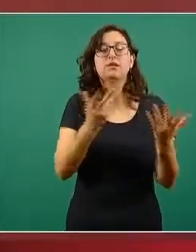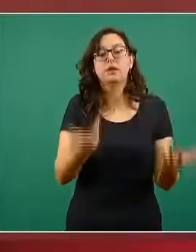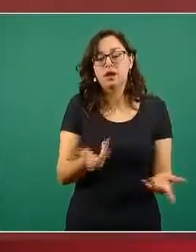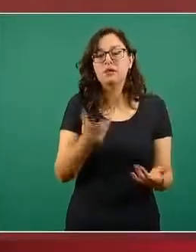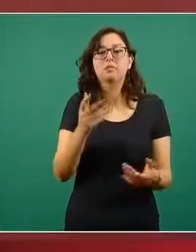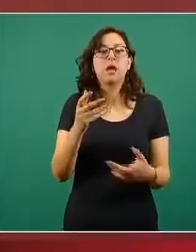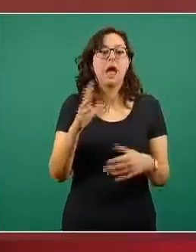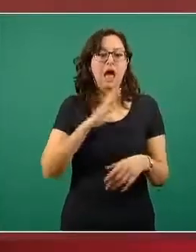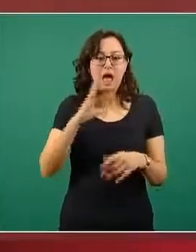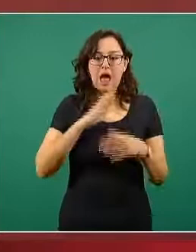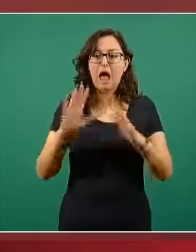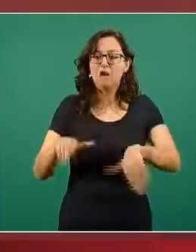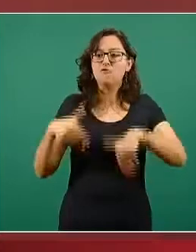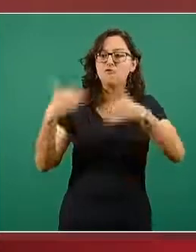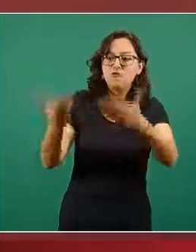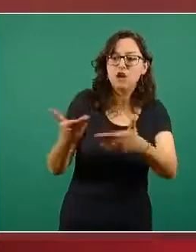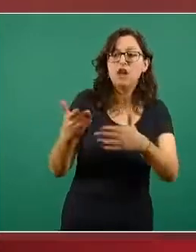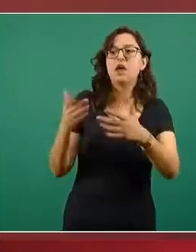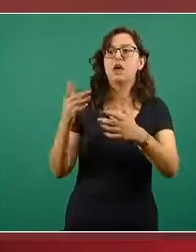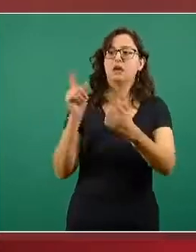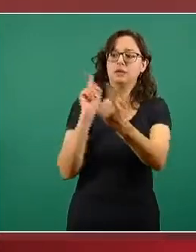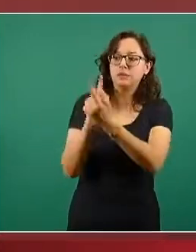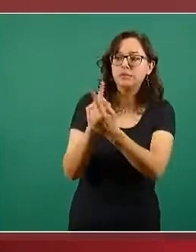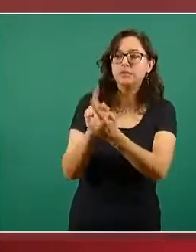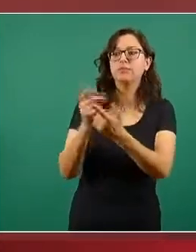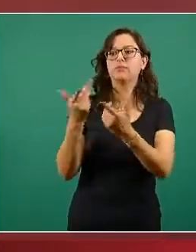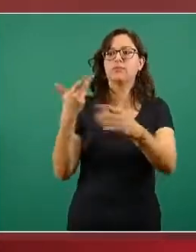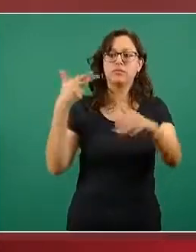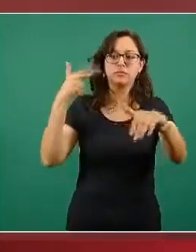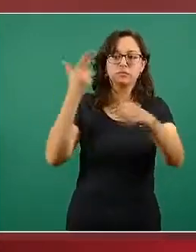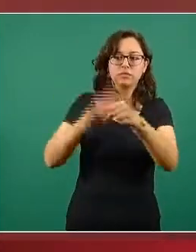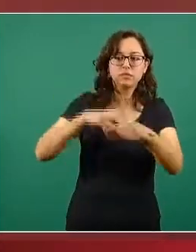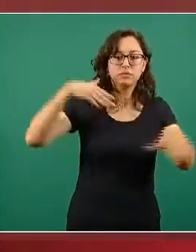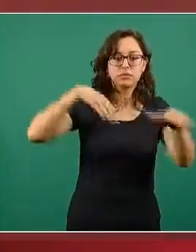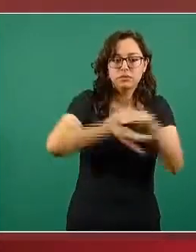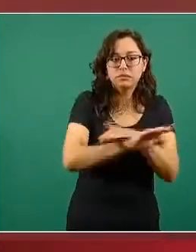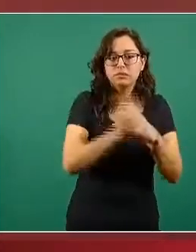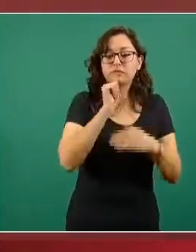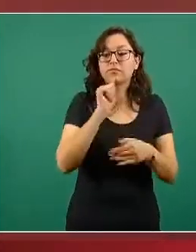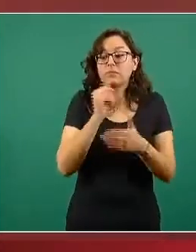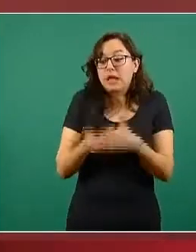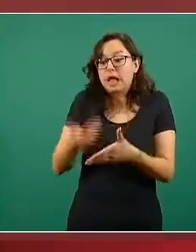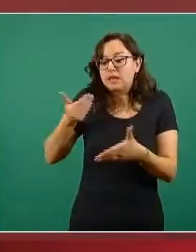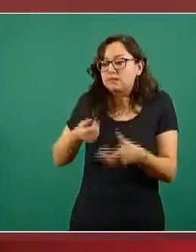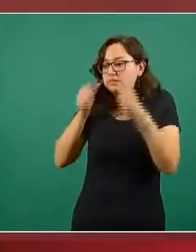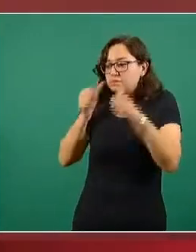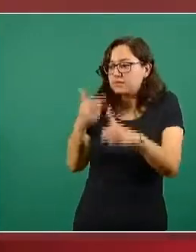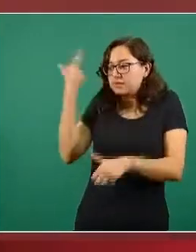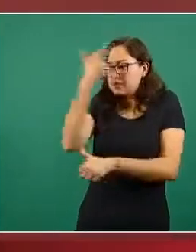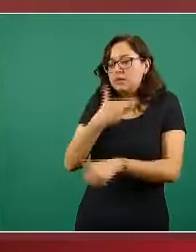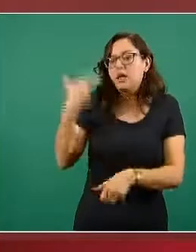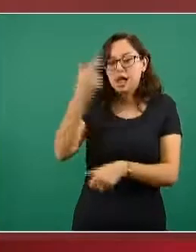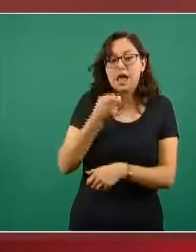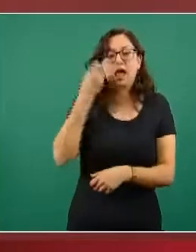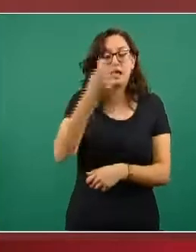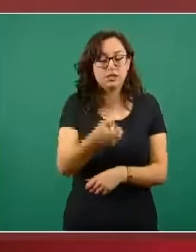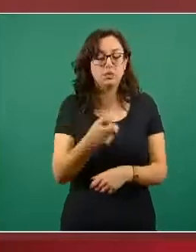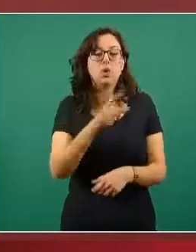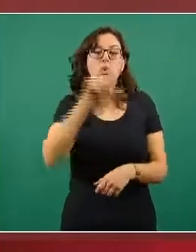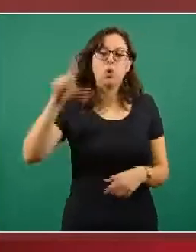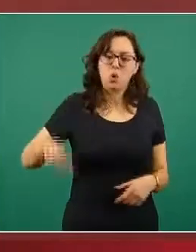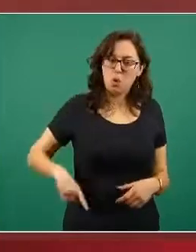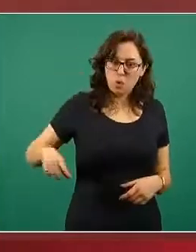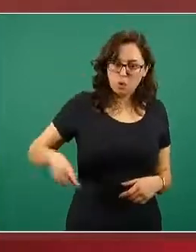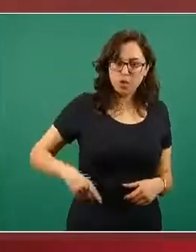externa y también en la atención prehospitalaria, tanto de instituciones públicas como de organizaciones